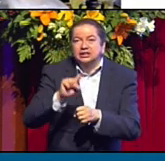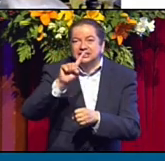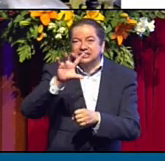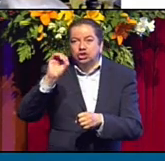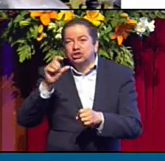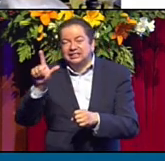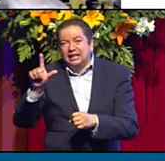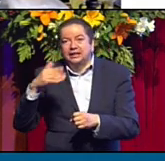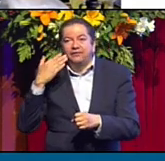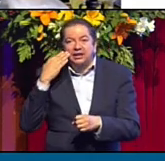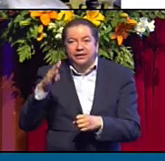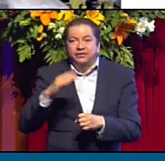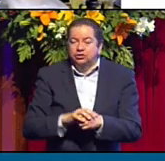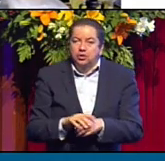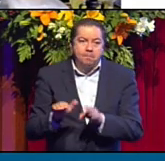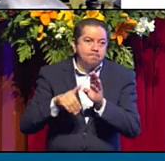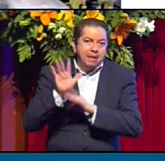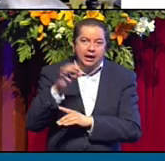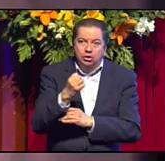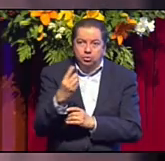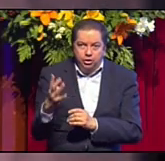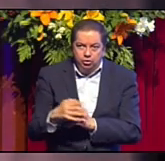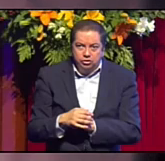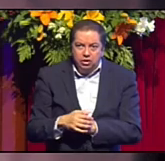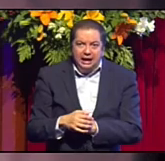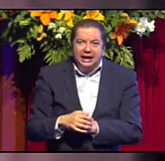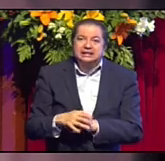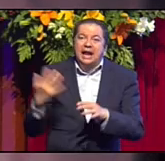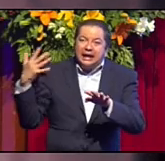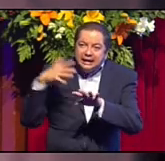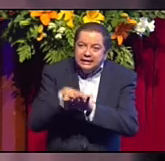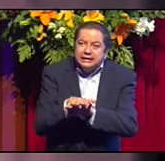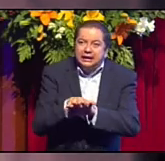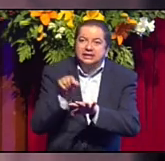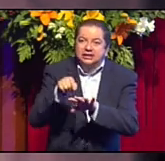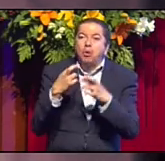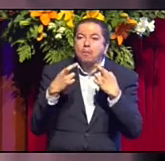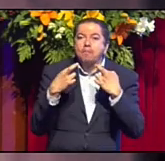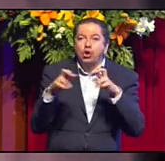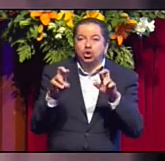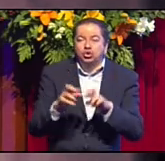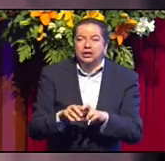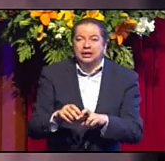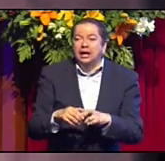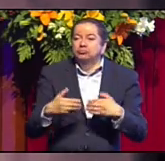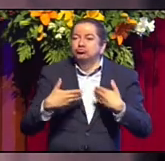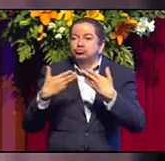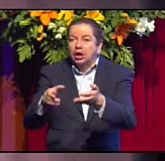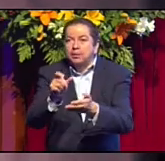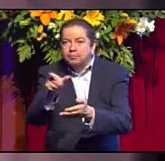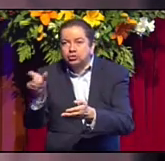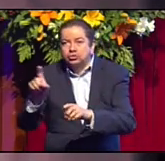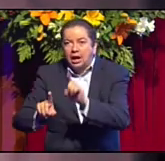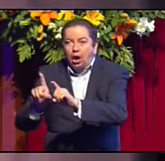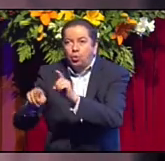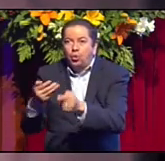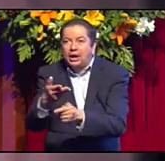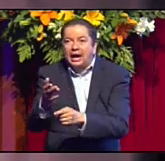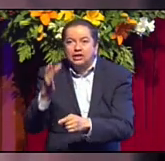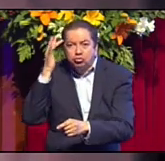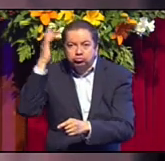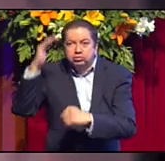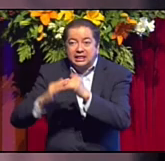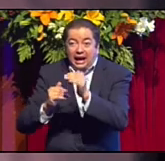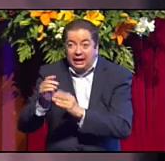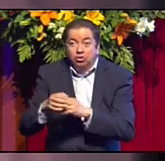107 beneficiados. Es mucho más que números. Es la integración, es la oportunidad que le damos a algunas personas de mostrar que sus talentos los